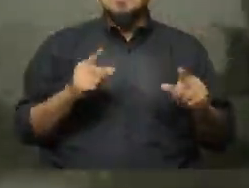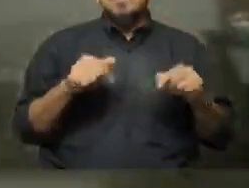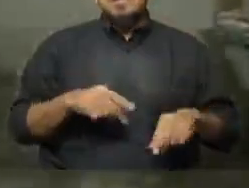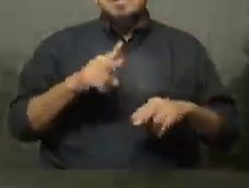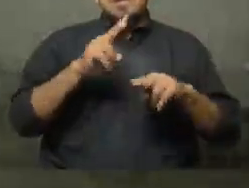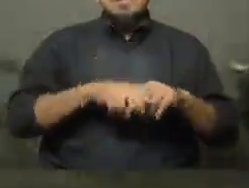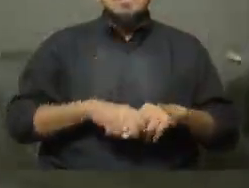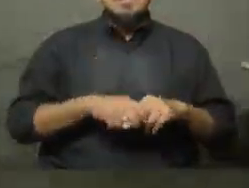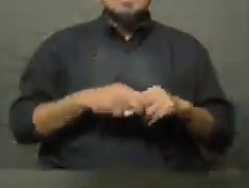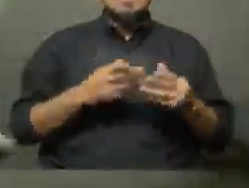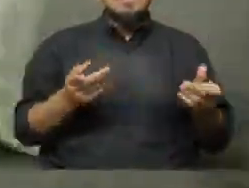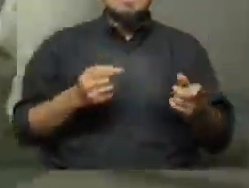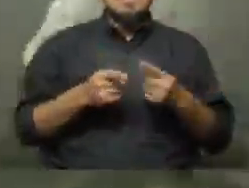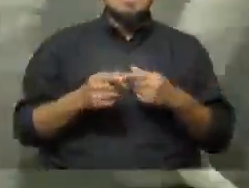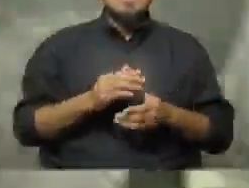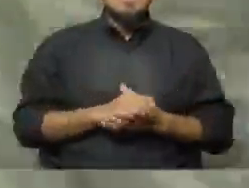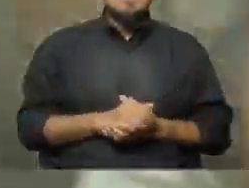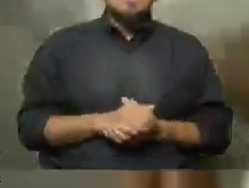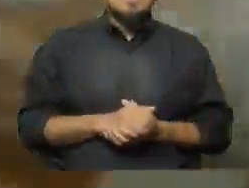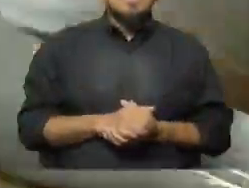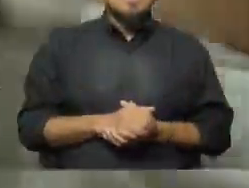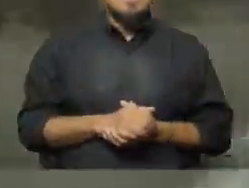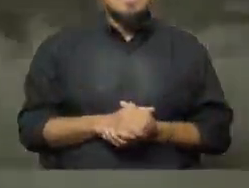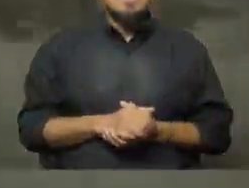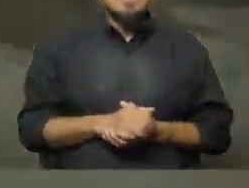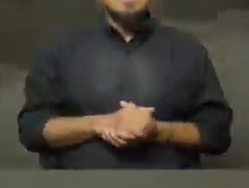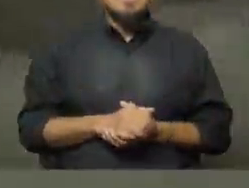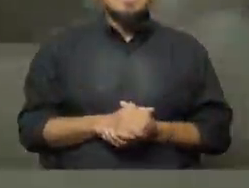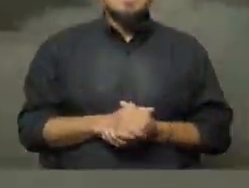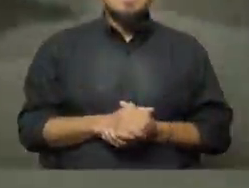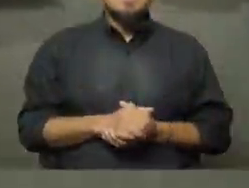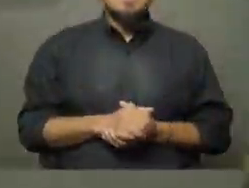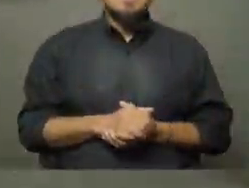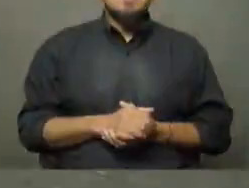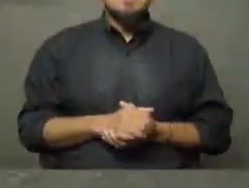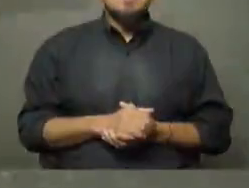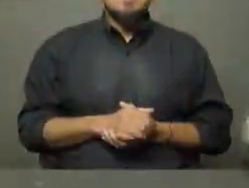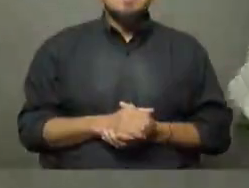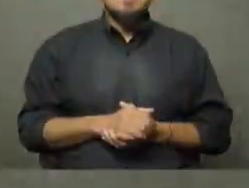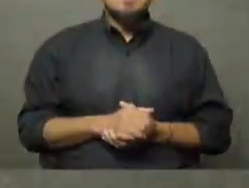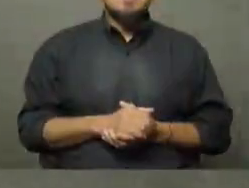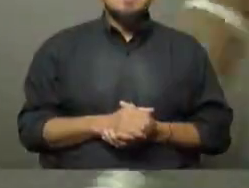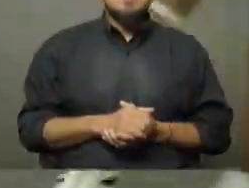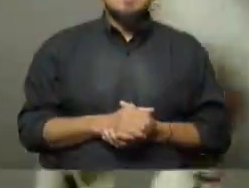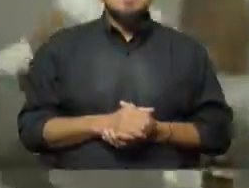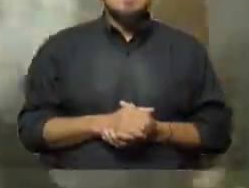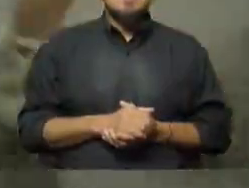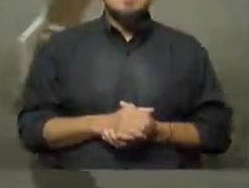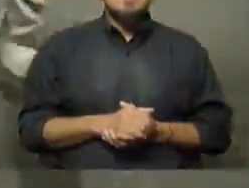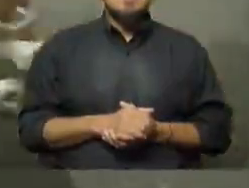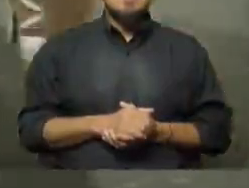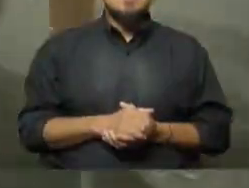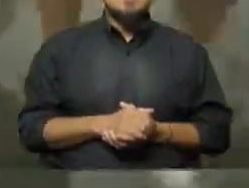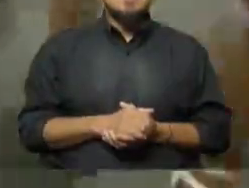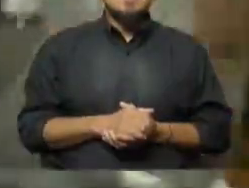ellos y los padres. Muy bien, muchas gracias, fue un placer conversar contigo y bueno, nos vemos por ahí por